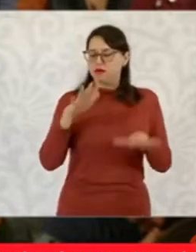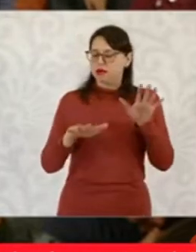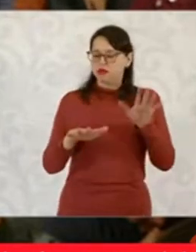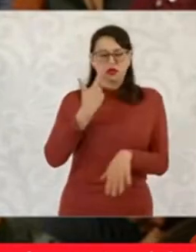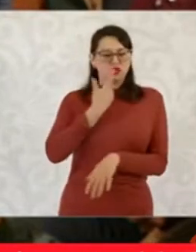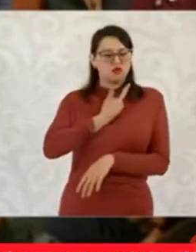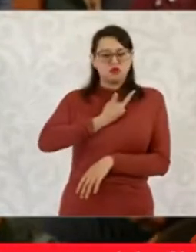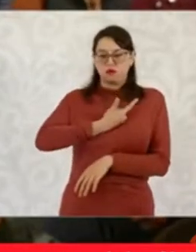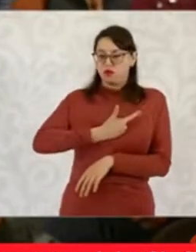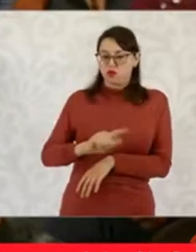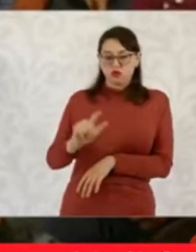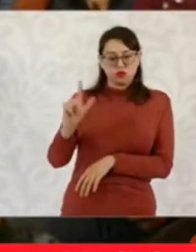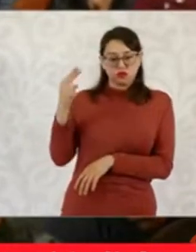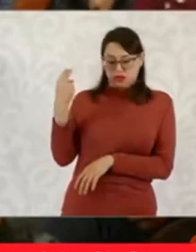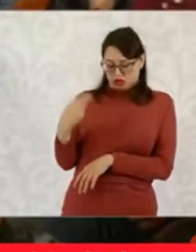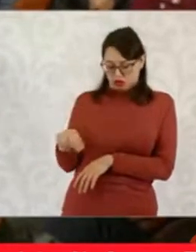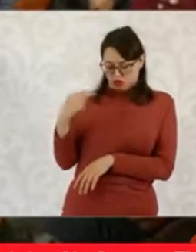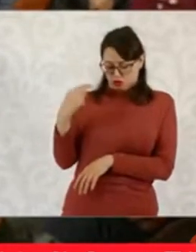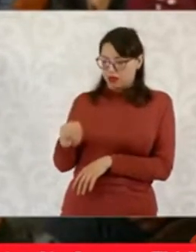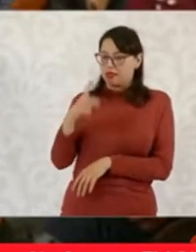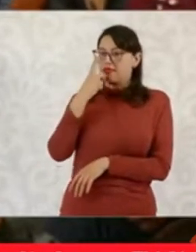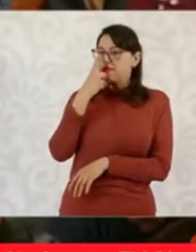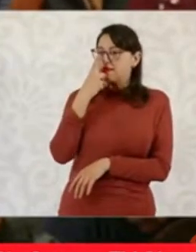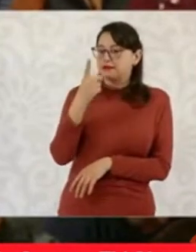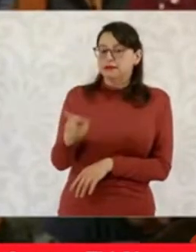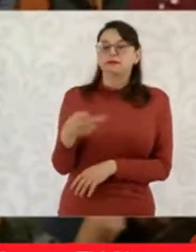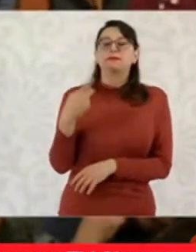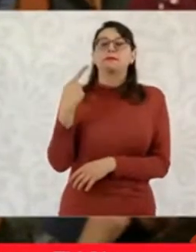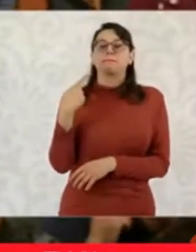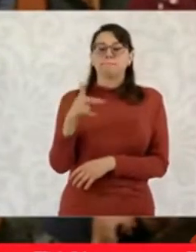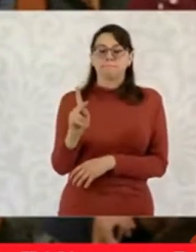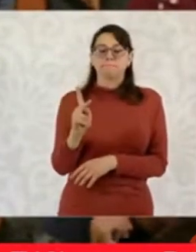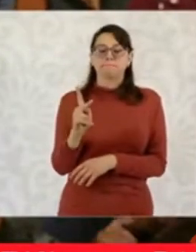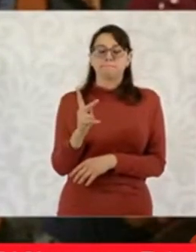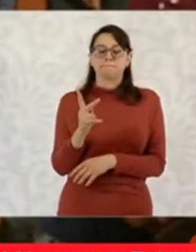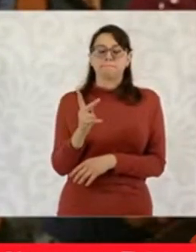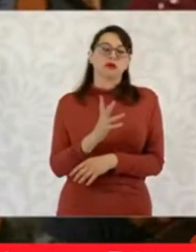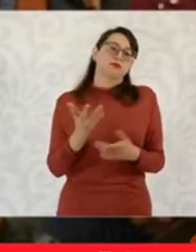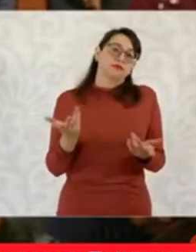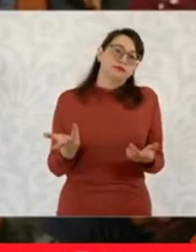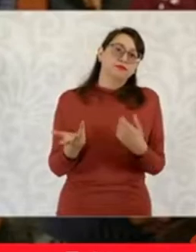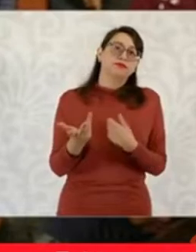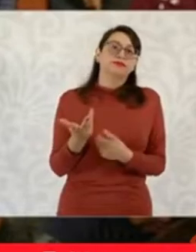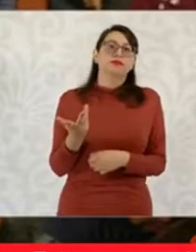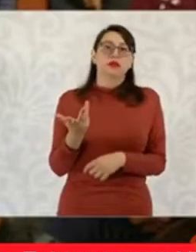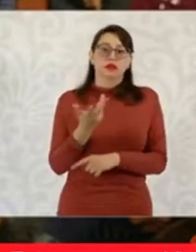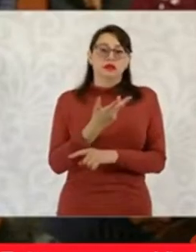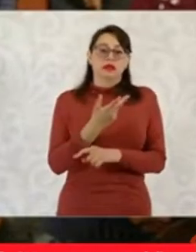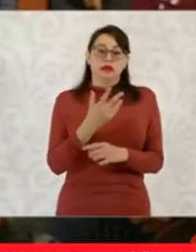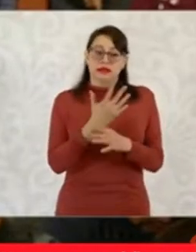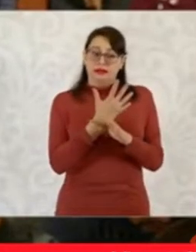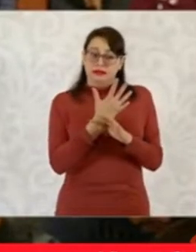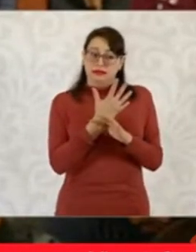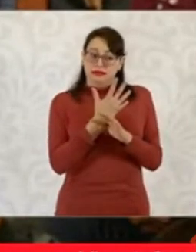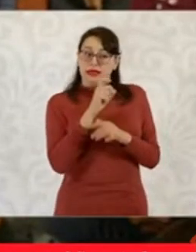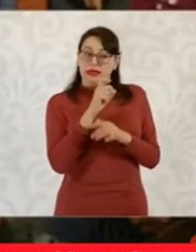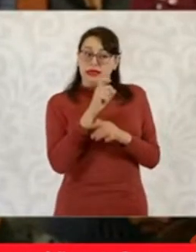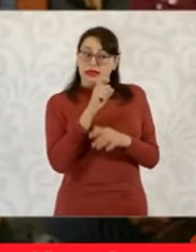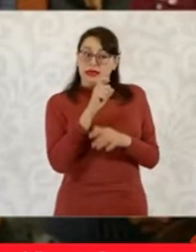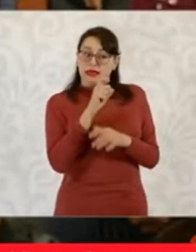porque sabemos también, bueno, yo sé toda la situación en la que estamos inmersos, el señor afirma